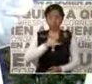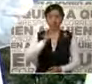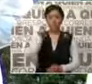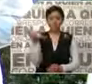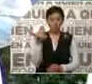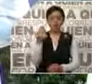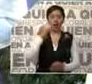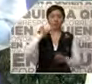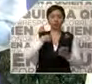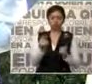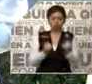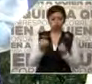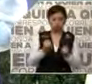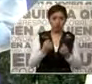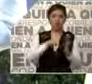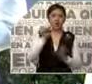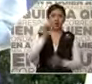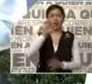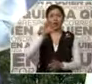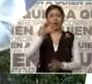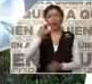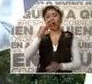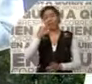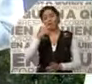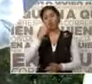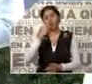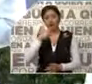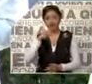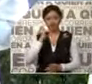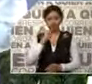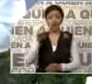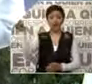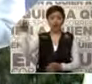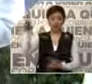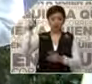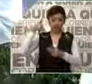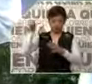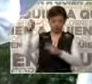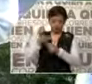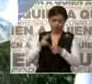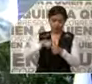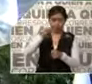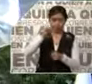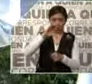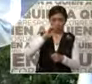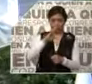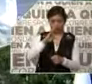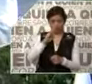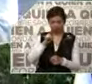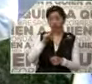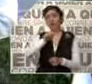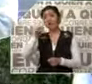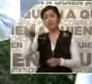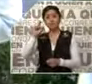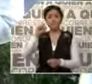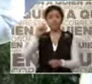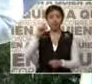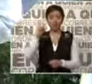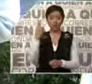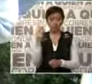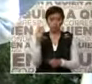y ecocardiografía de parte del Hospital Tacuba al 20 de noviembre. Me fueron negados en el Hospital 20 de noviembre